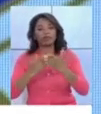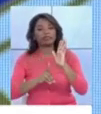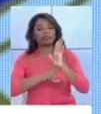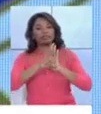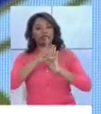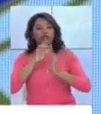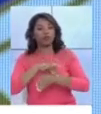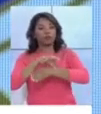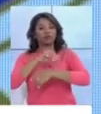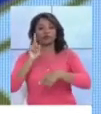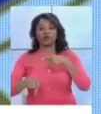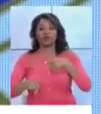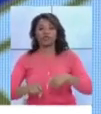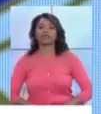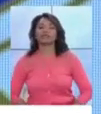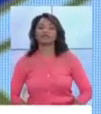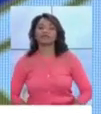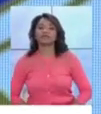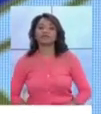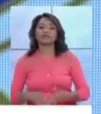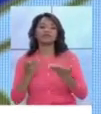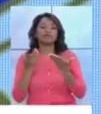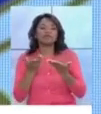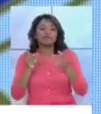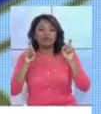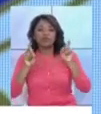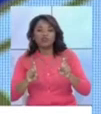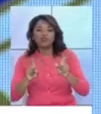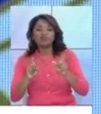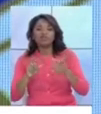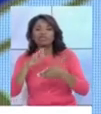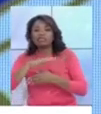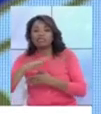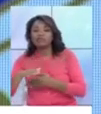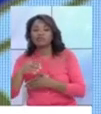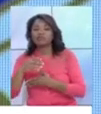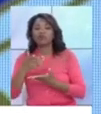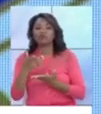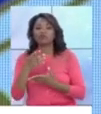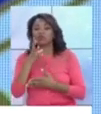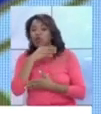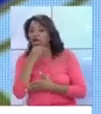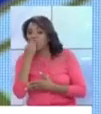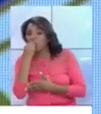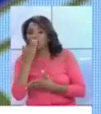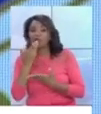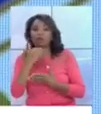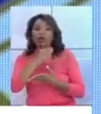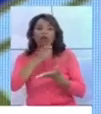tampoco podemos aspirar a lograr esa educación de calidad con niños que no tienen que comer cuando van a la escuela